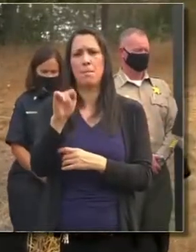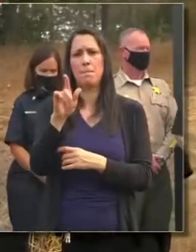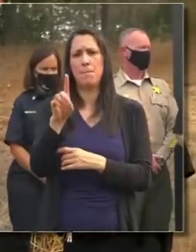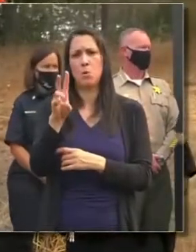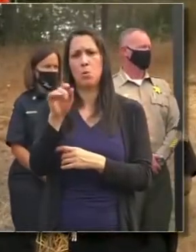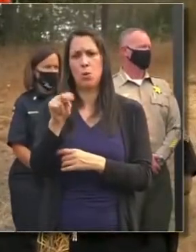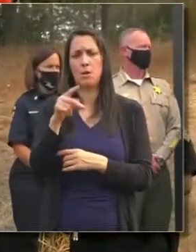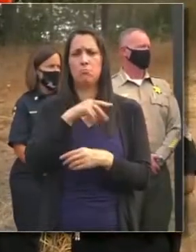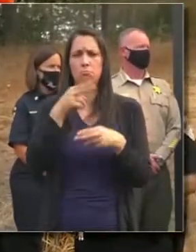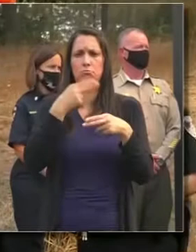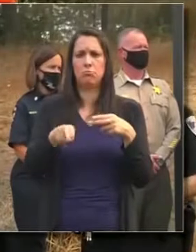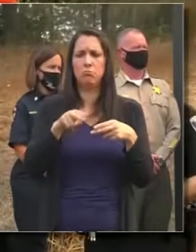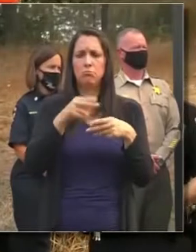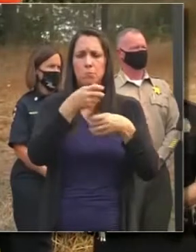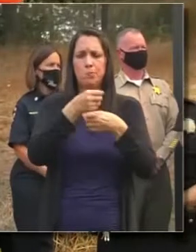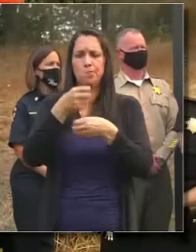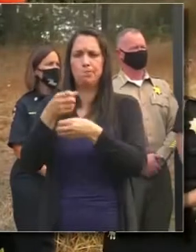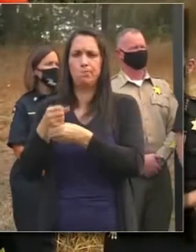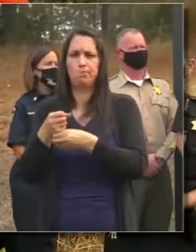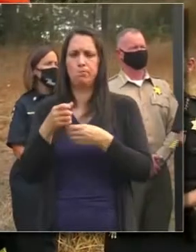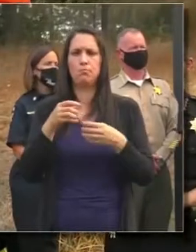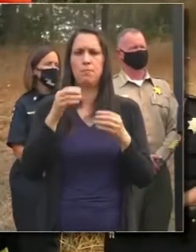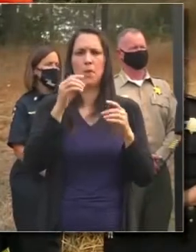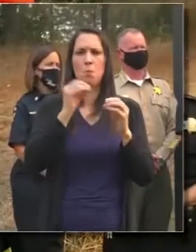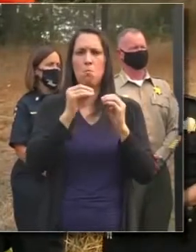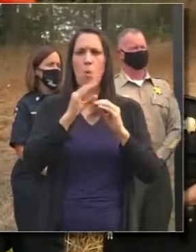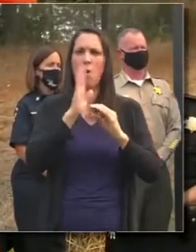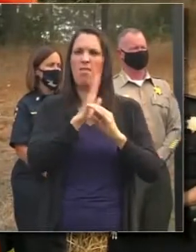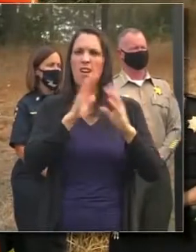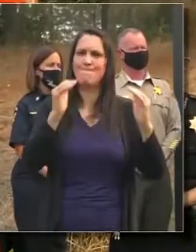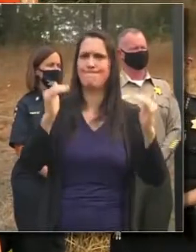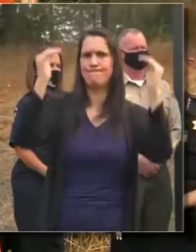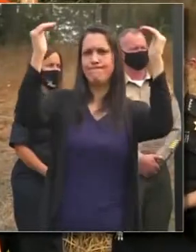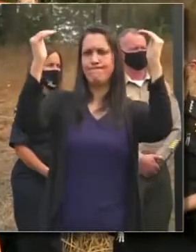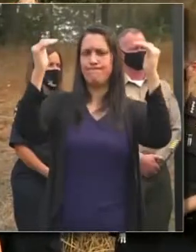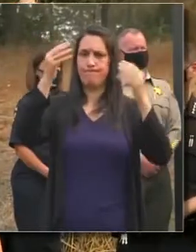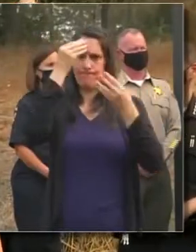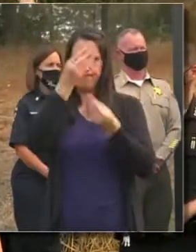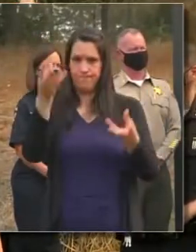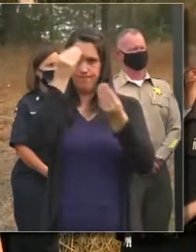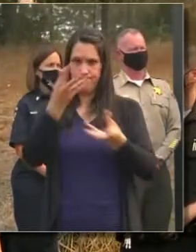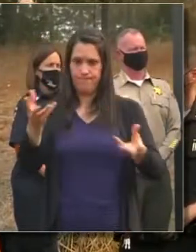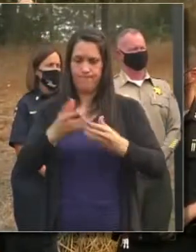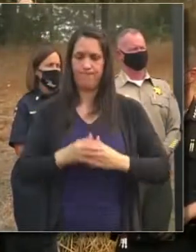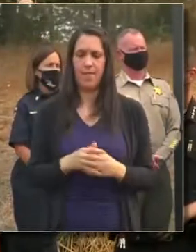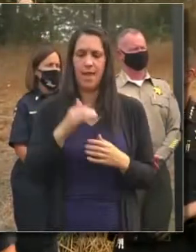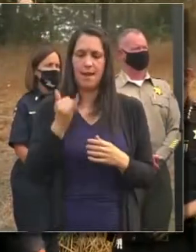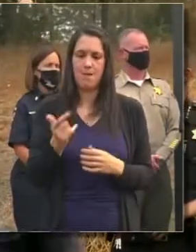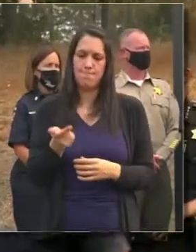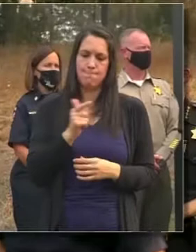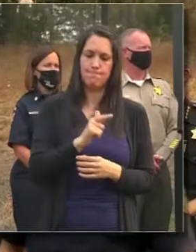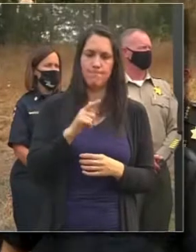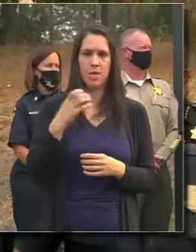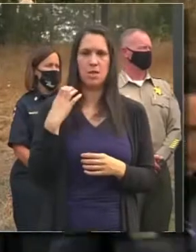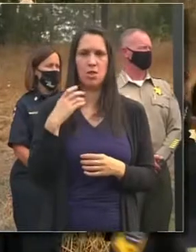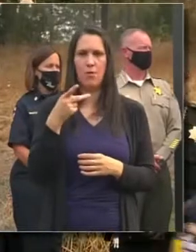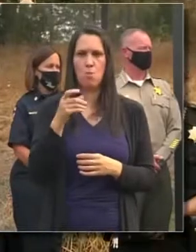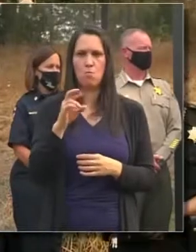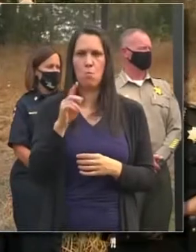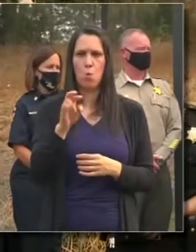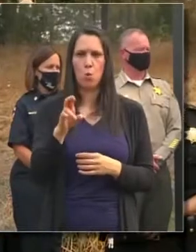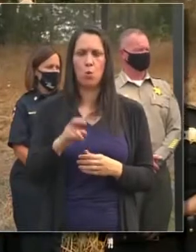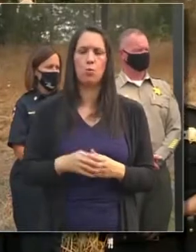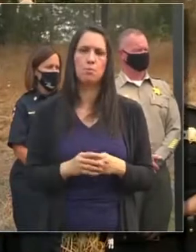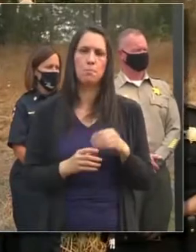power les darán una reseña en cuanto a un nivel más alto de información de actividades y le doy la palabra